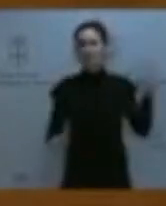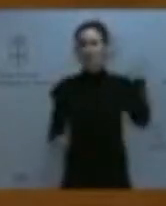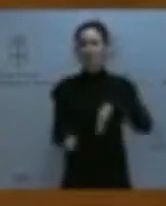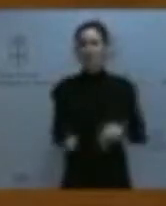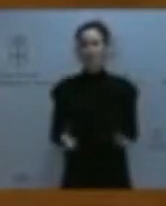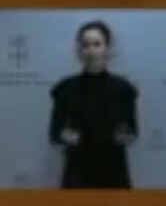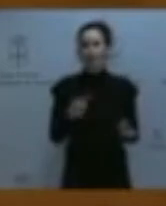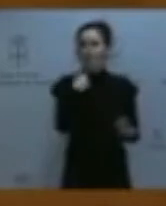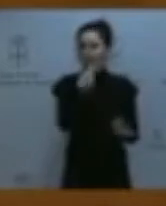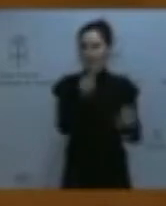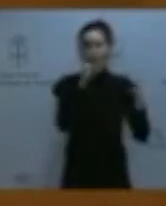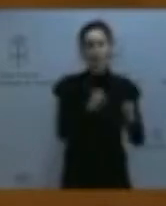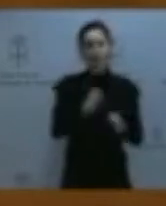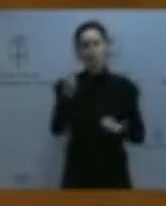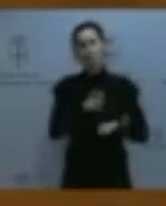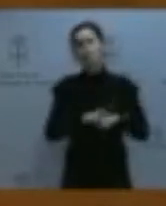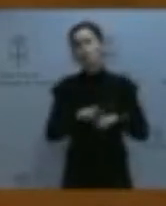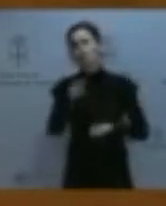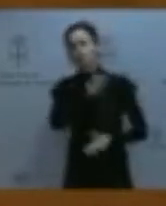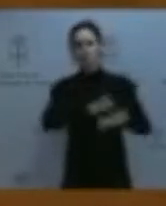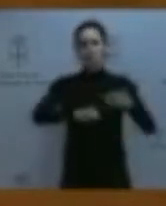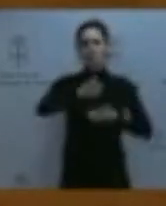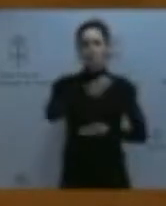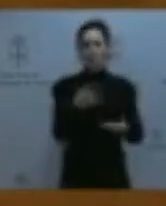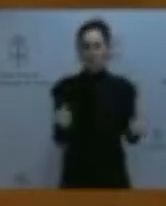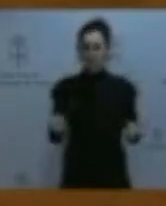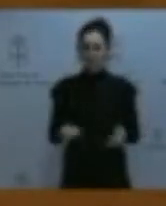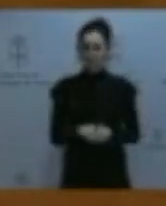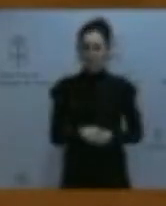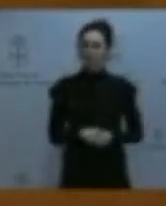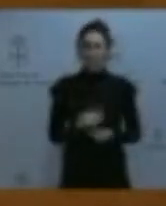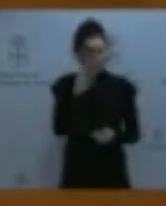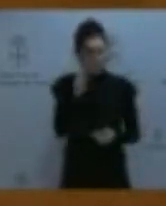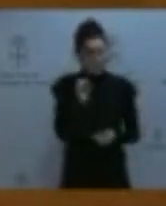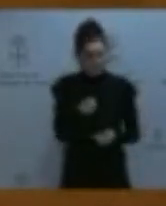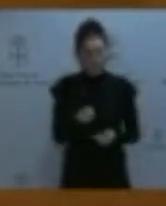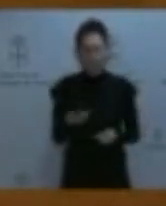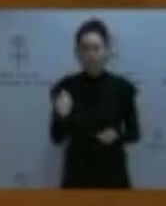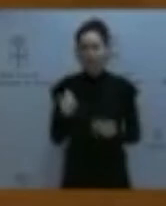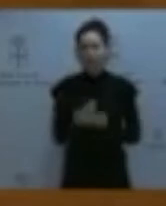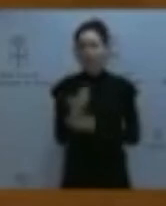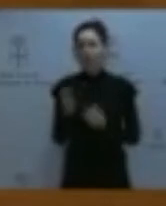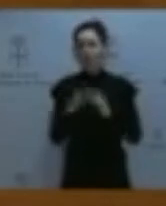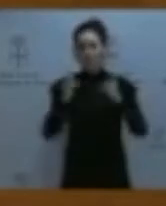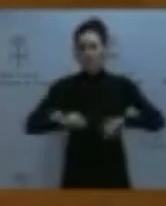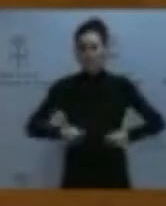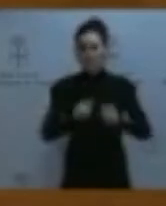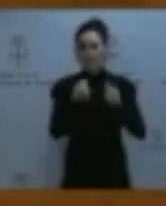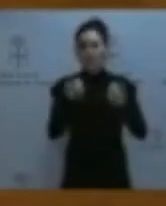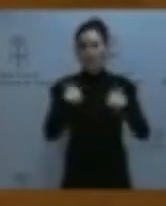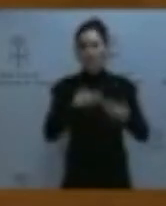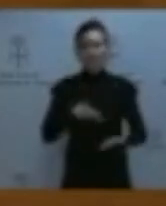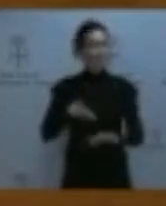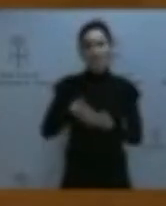diga que hay otro tipo de contubernios. Esa es la realidad. Hace pocos días se acaban de sellar un acuerdo que bloquea